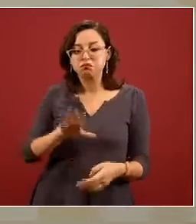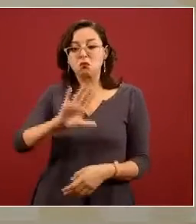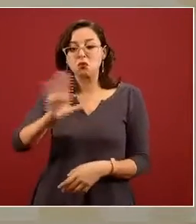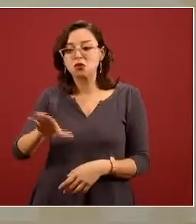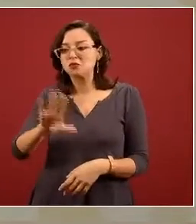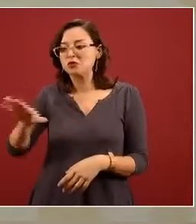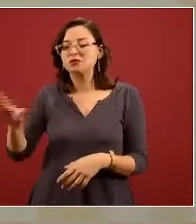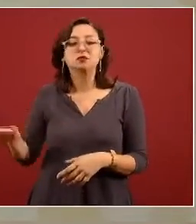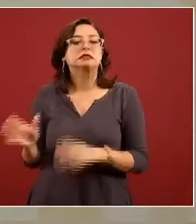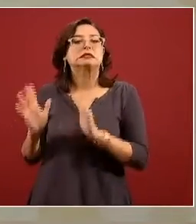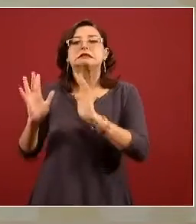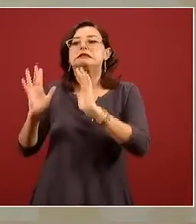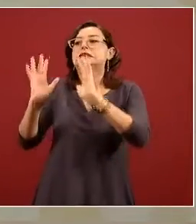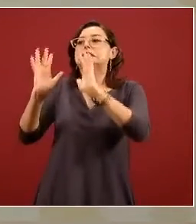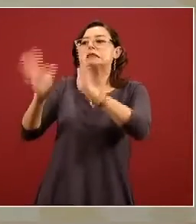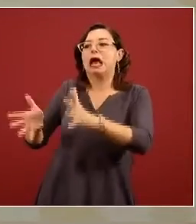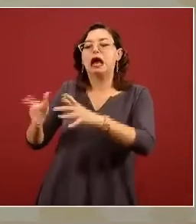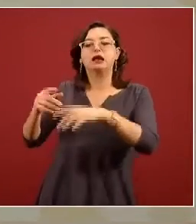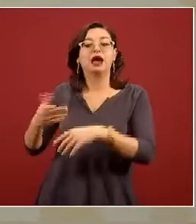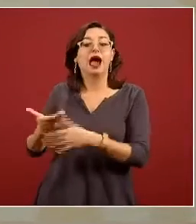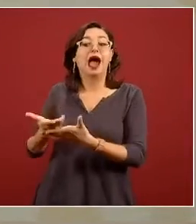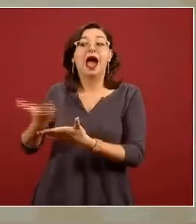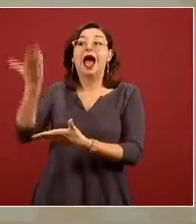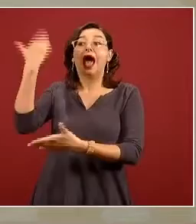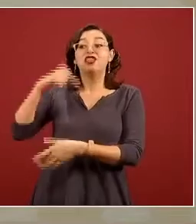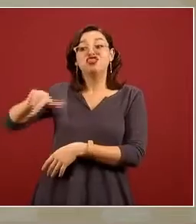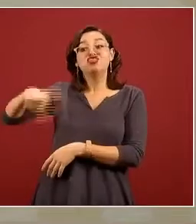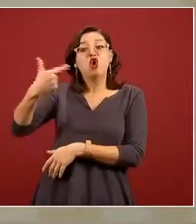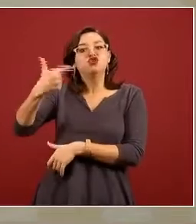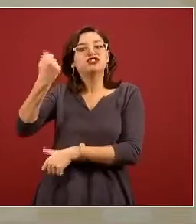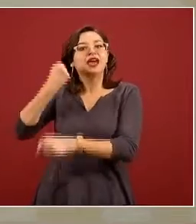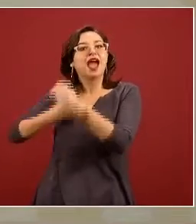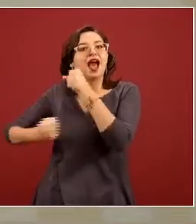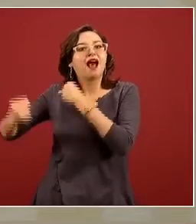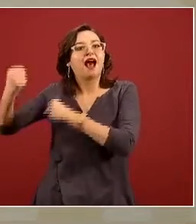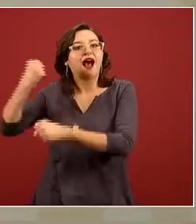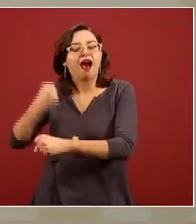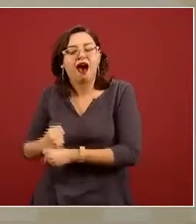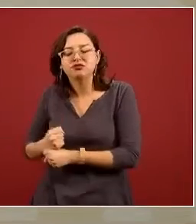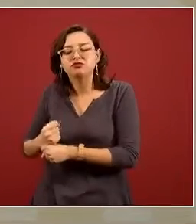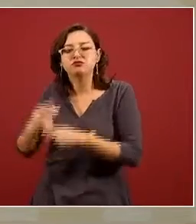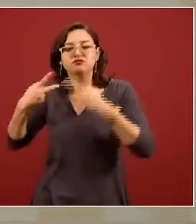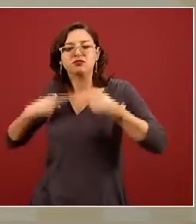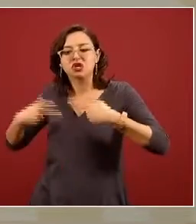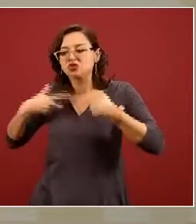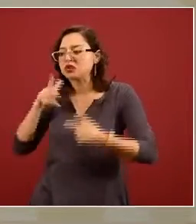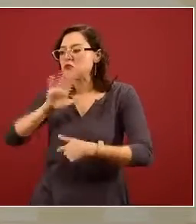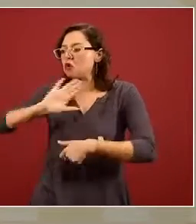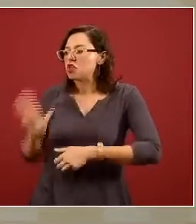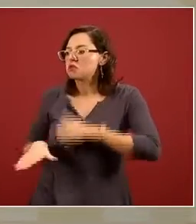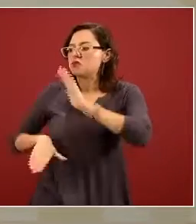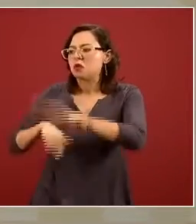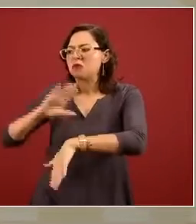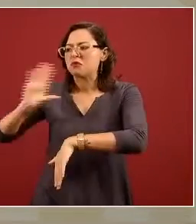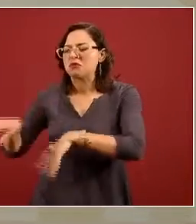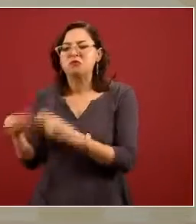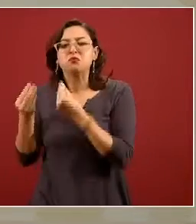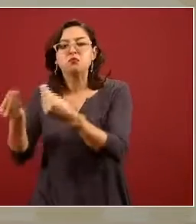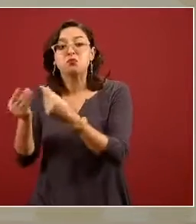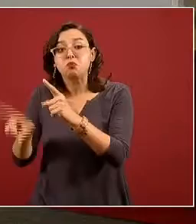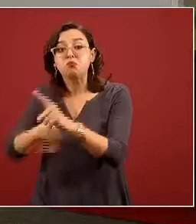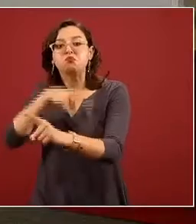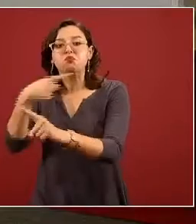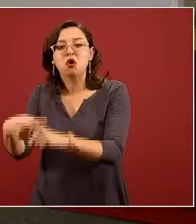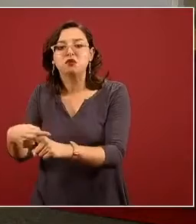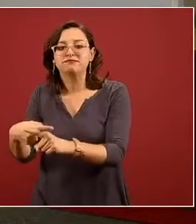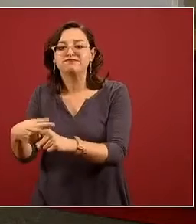la mitad de la mortalidad en México desde hace 12 años está relacionada con una mala alimentación. Una mala alimentación.